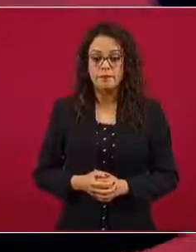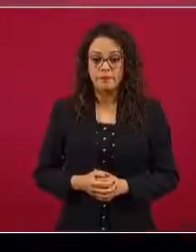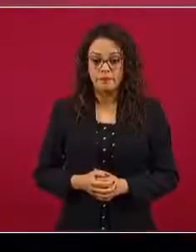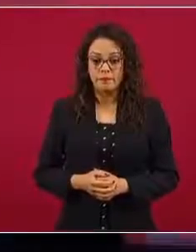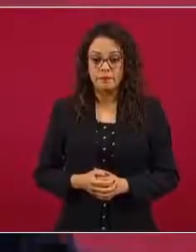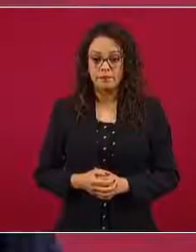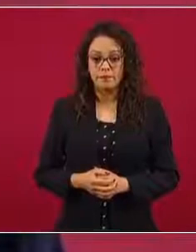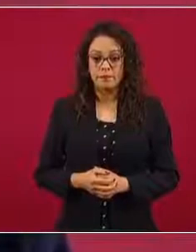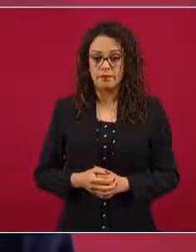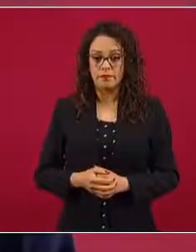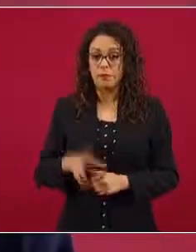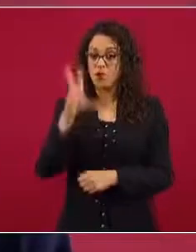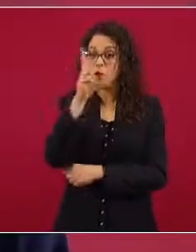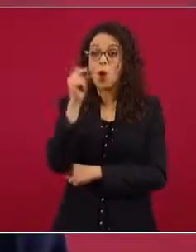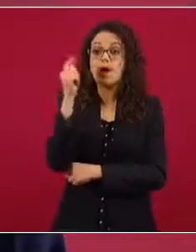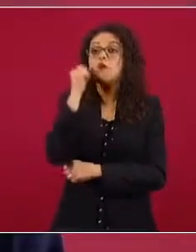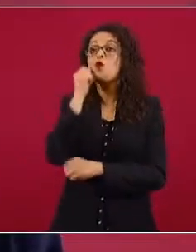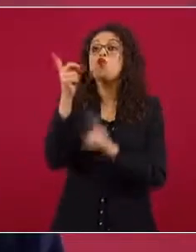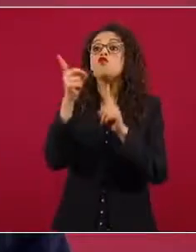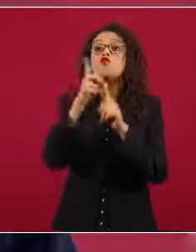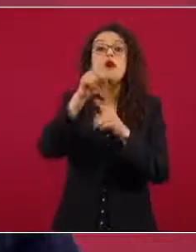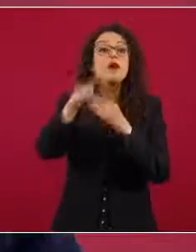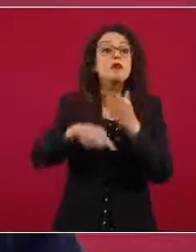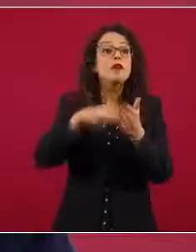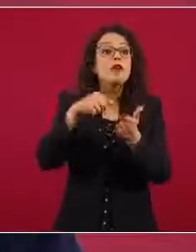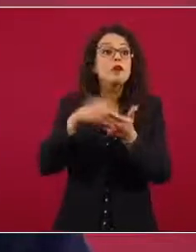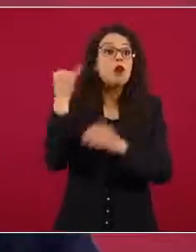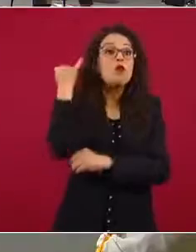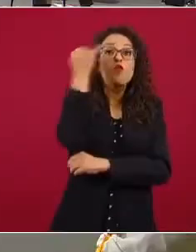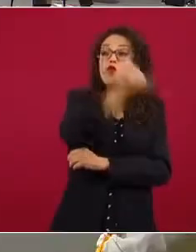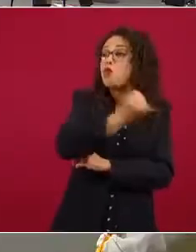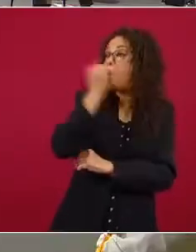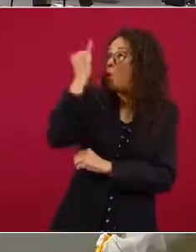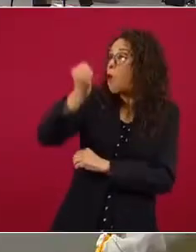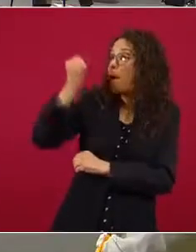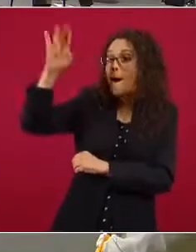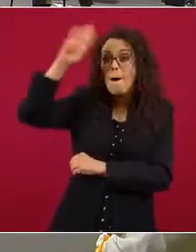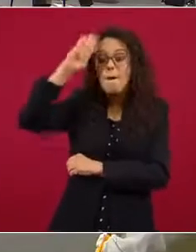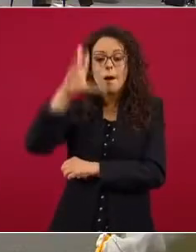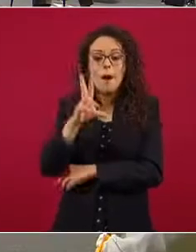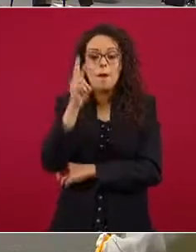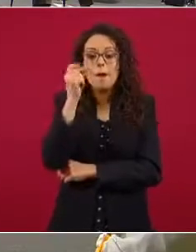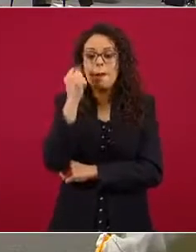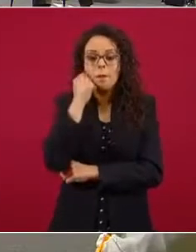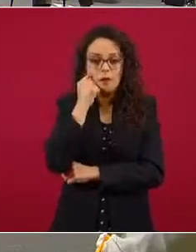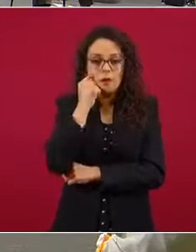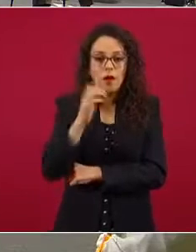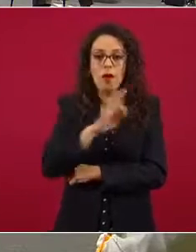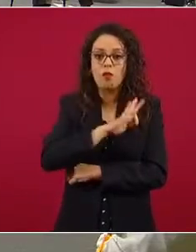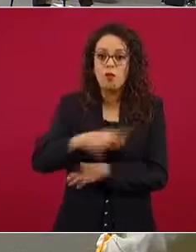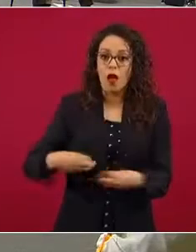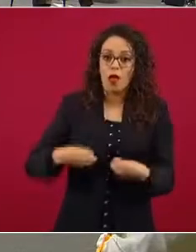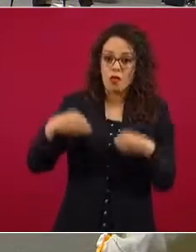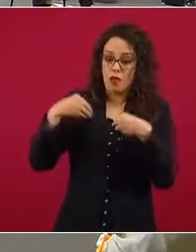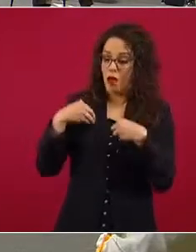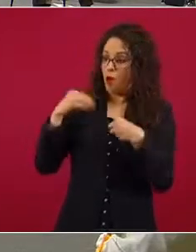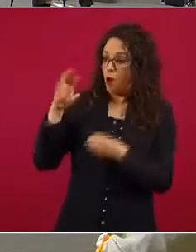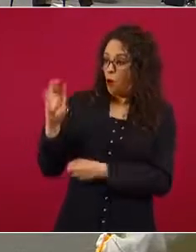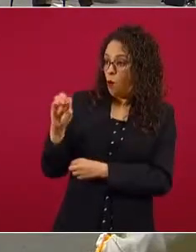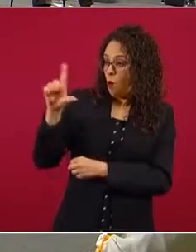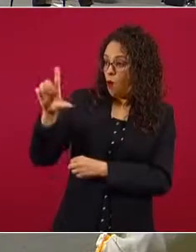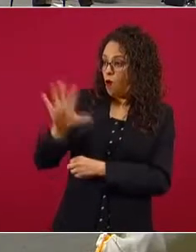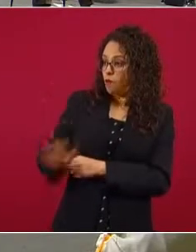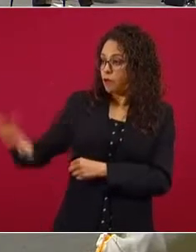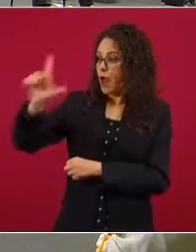estén donde estén. Lo he dicho, pueden estar viviendo en Las Lomas, pueden estar